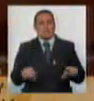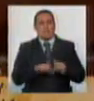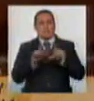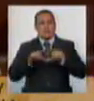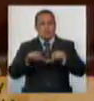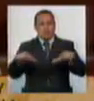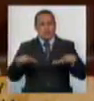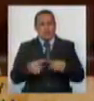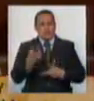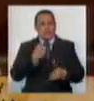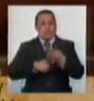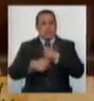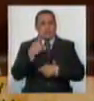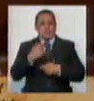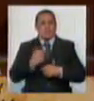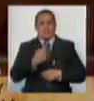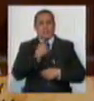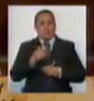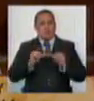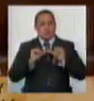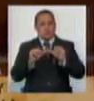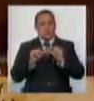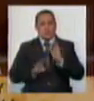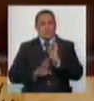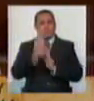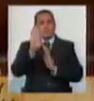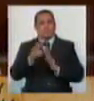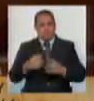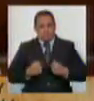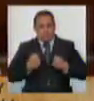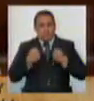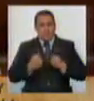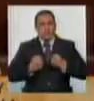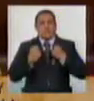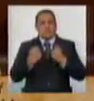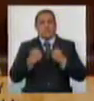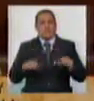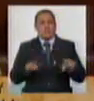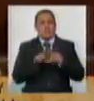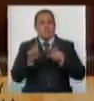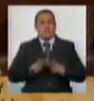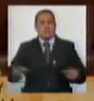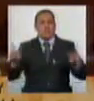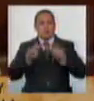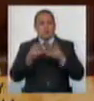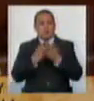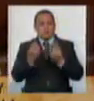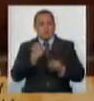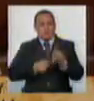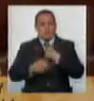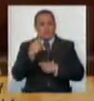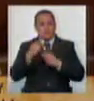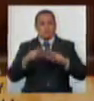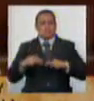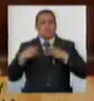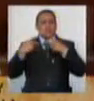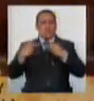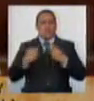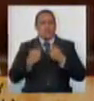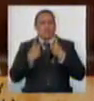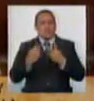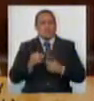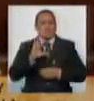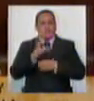sector agroexportador ha mantenido un crecimiento pujante. El valor de estas exportaciones se ha duplicado